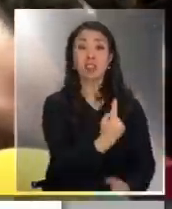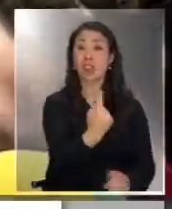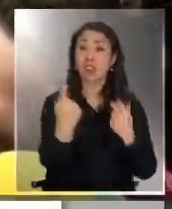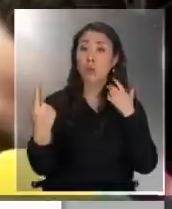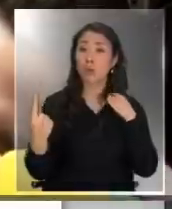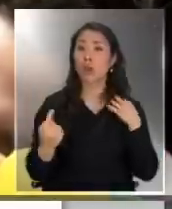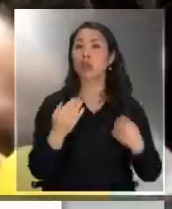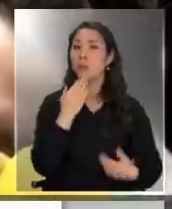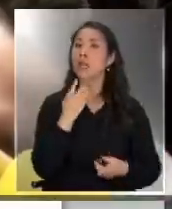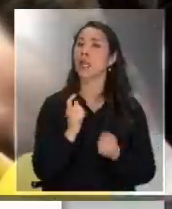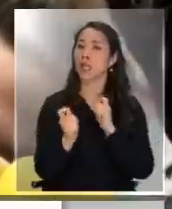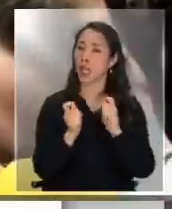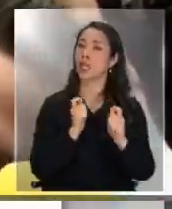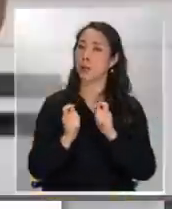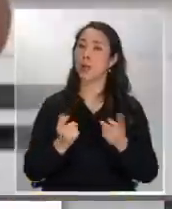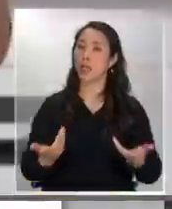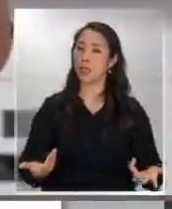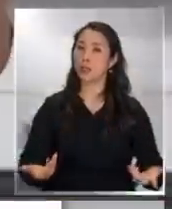en riesgo.